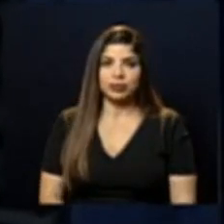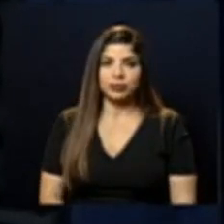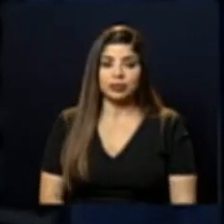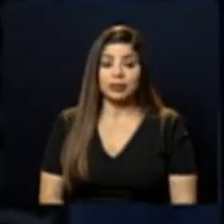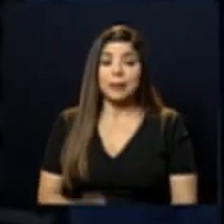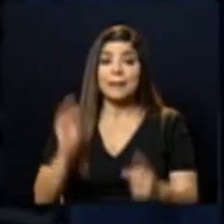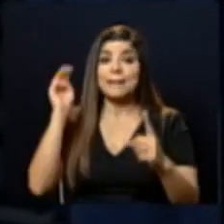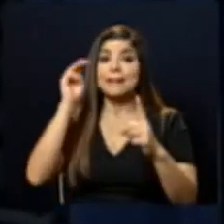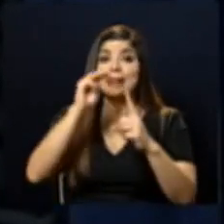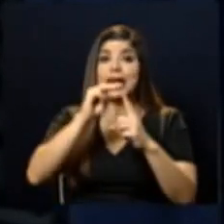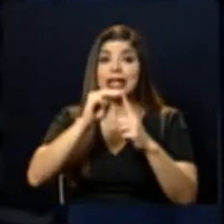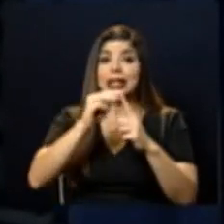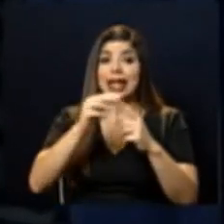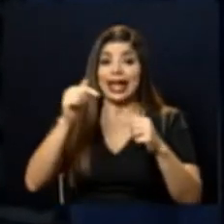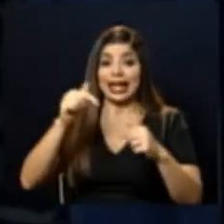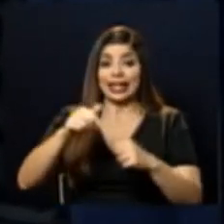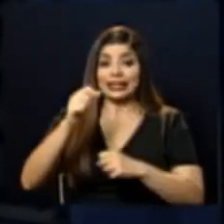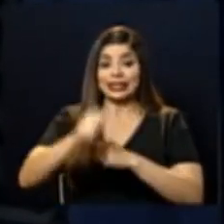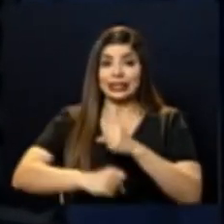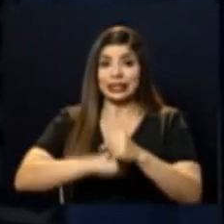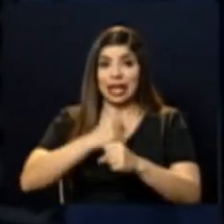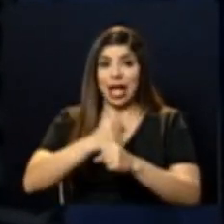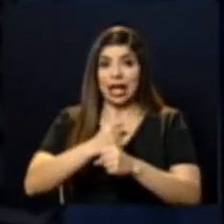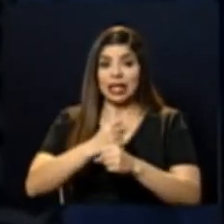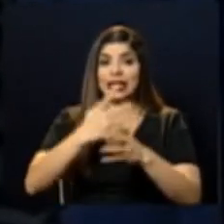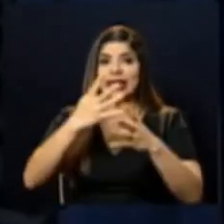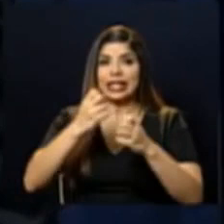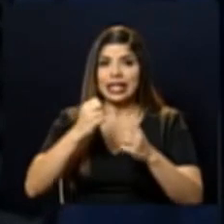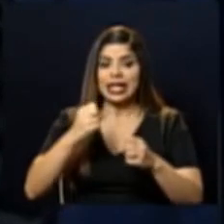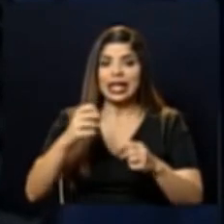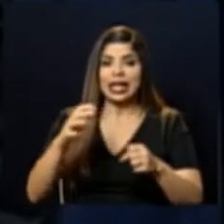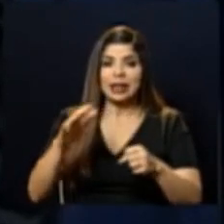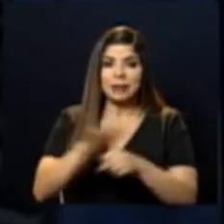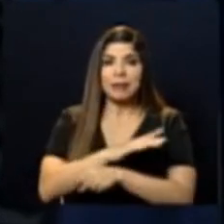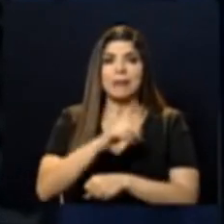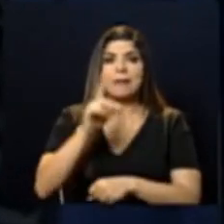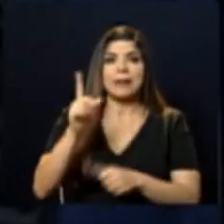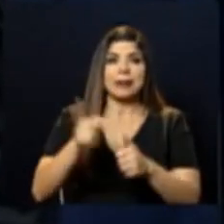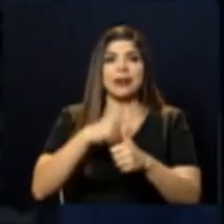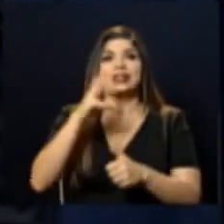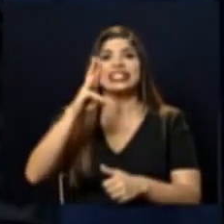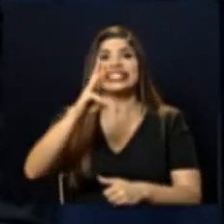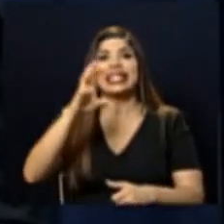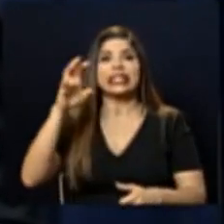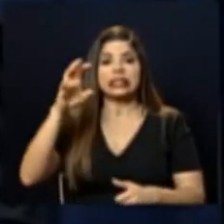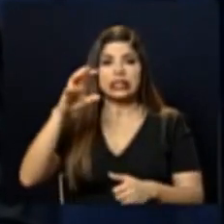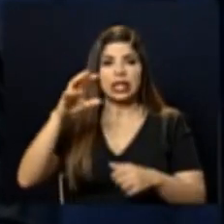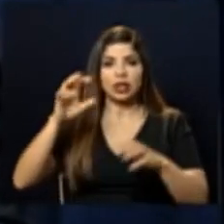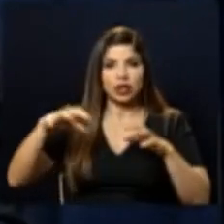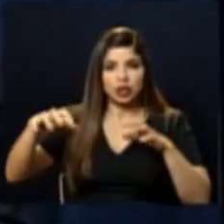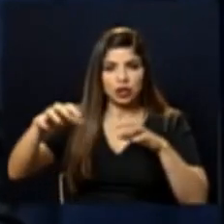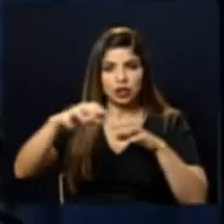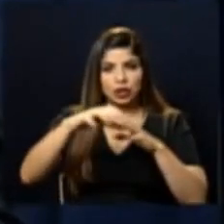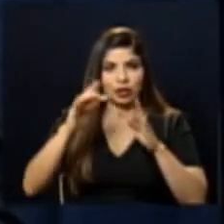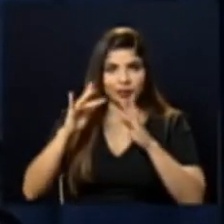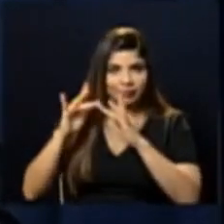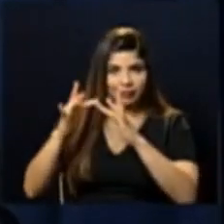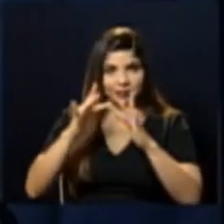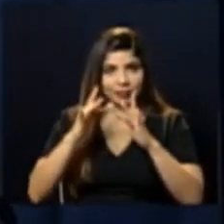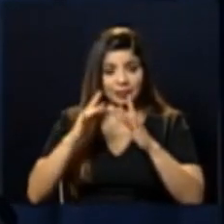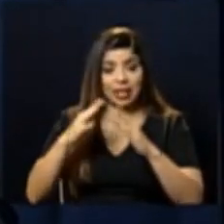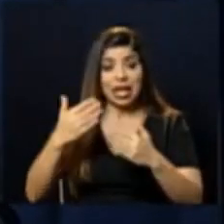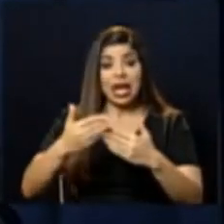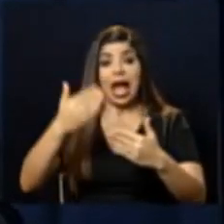La meta es cumplir este año con la conexión de los primeros 600 centros y antes de concluir